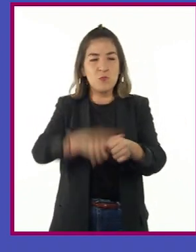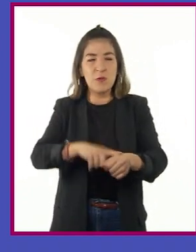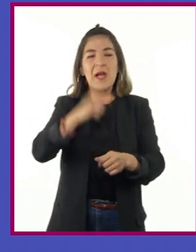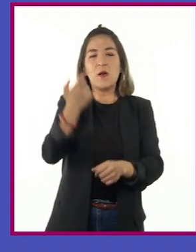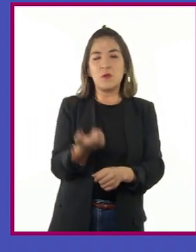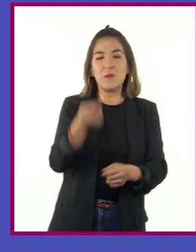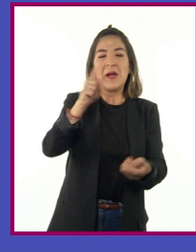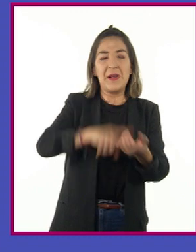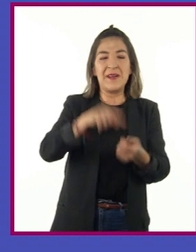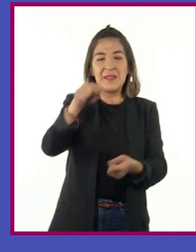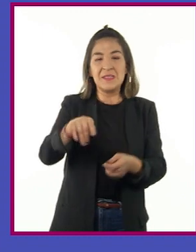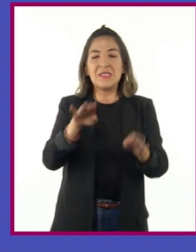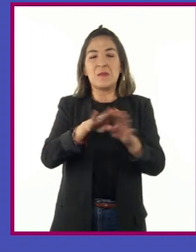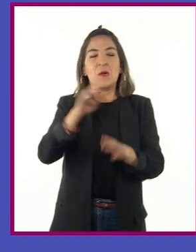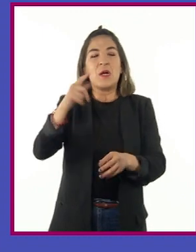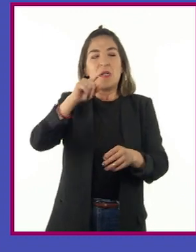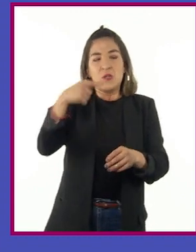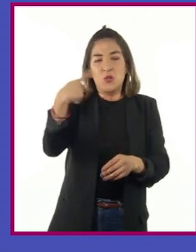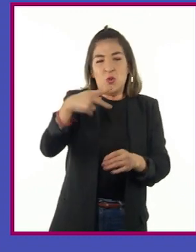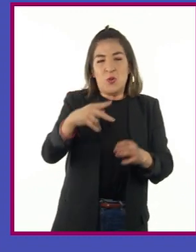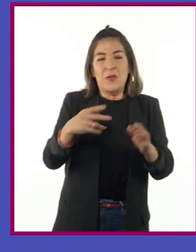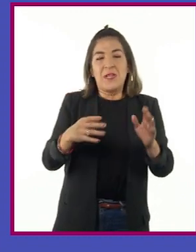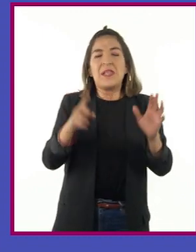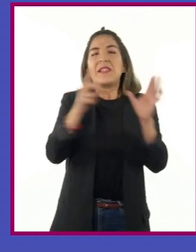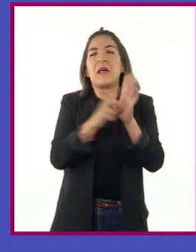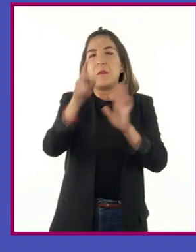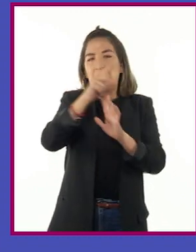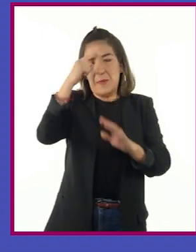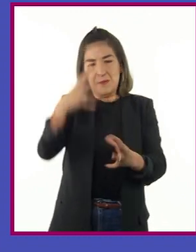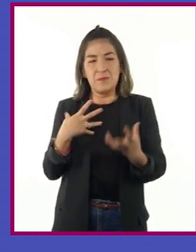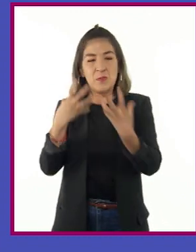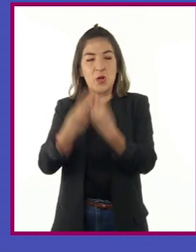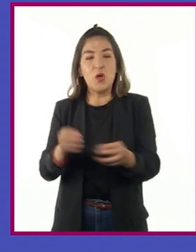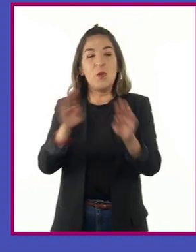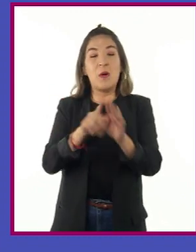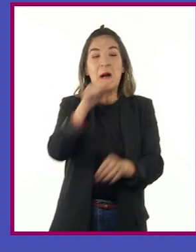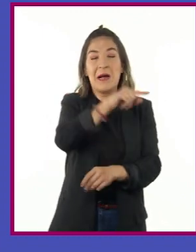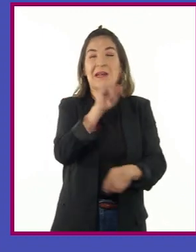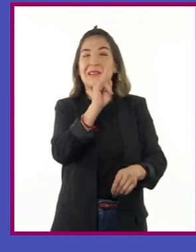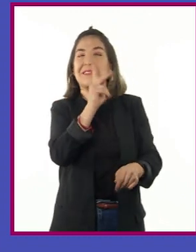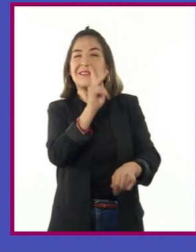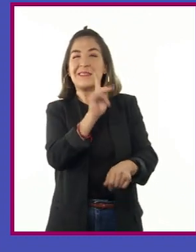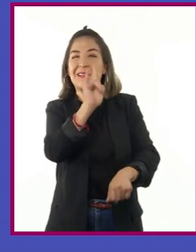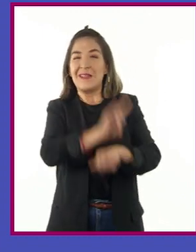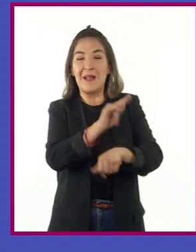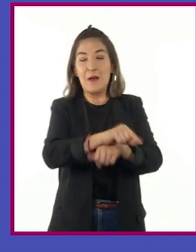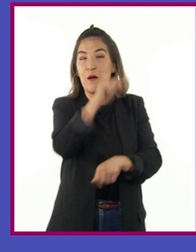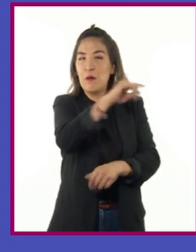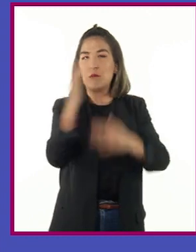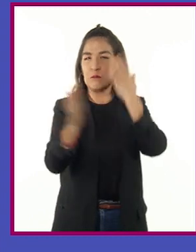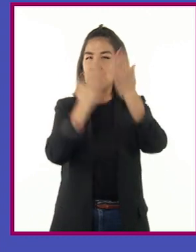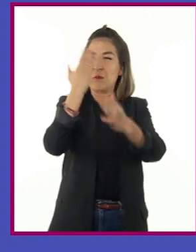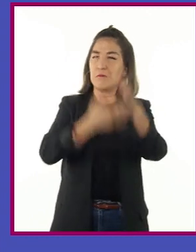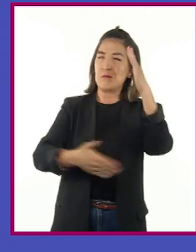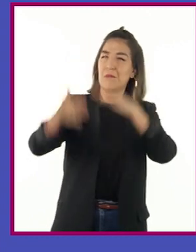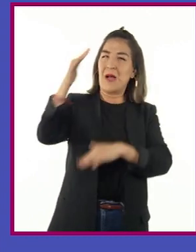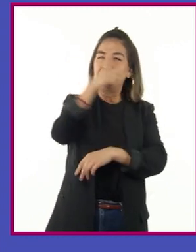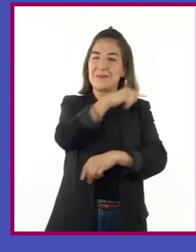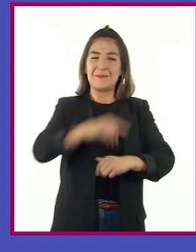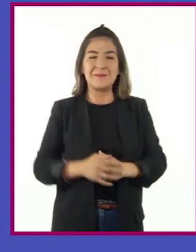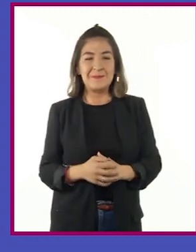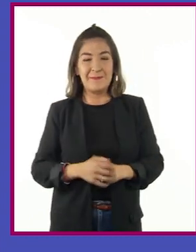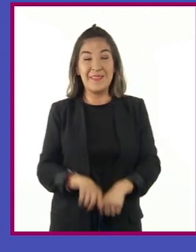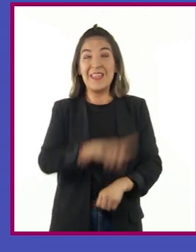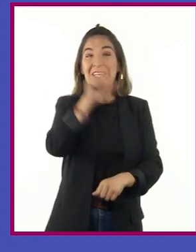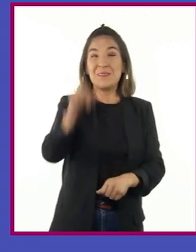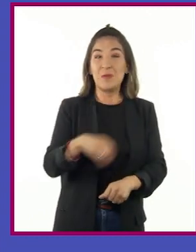buenos oficios de Antonio Alatorre, que me hizo pasar por filólogo y gramático. Después de